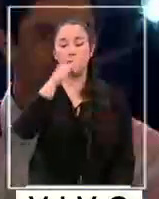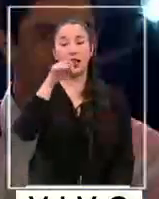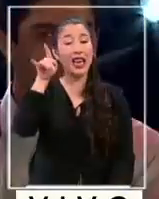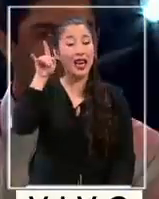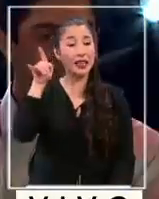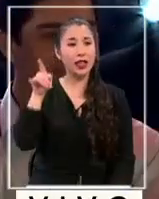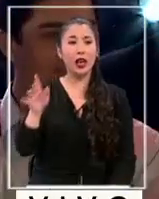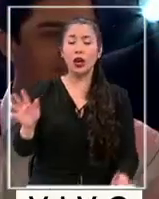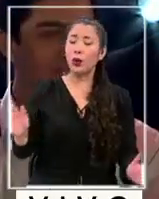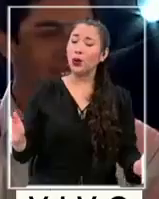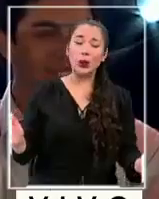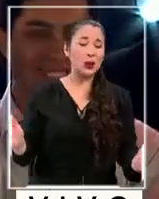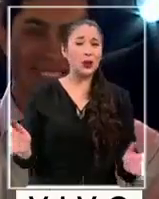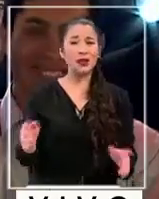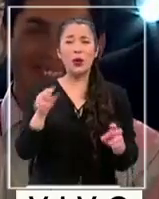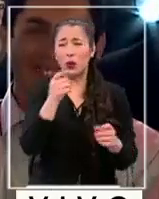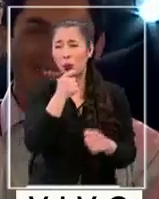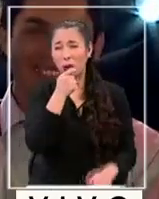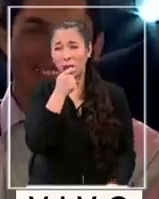Hoy,